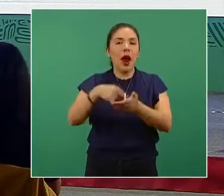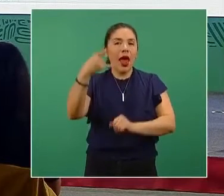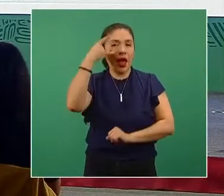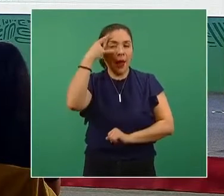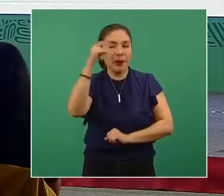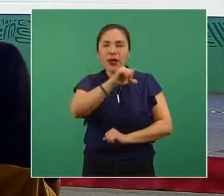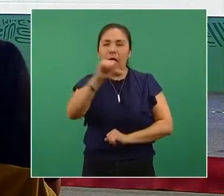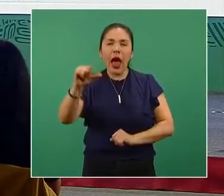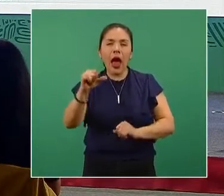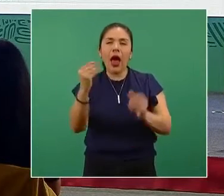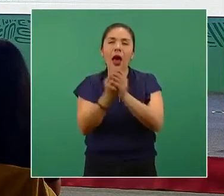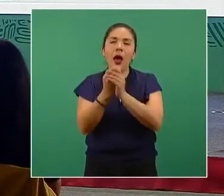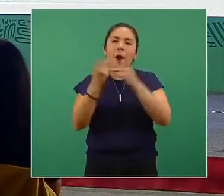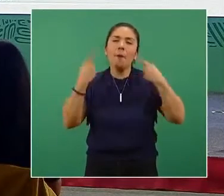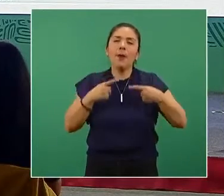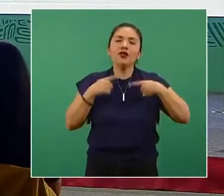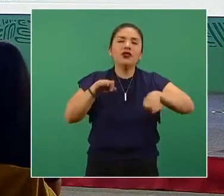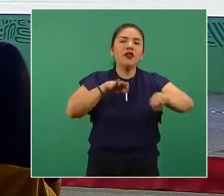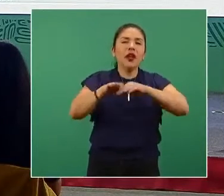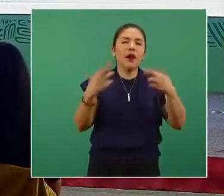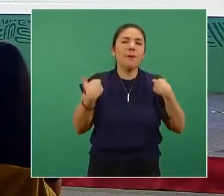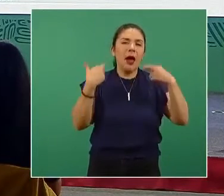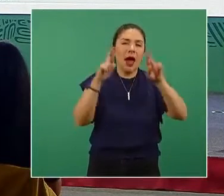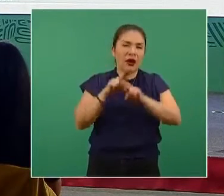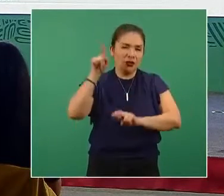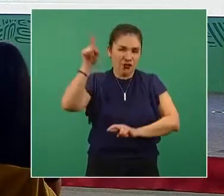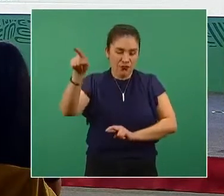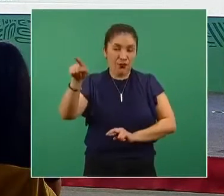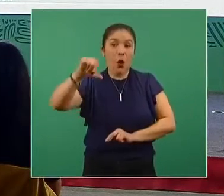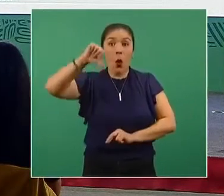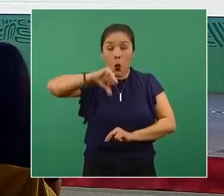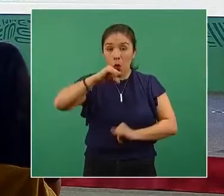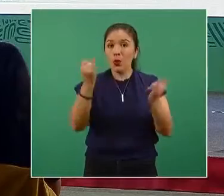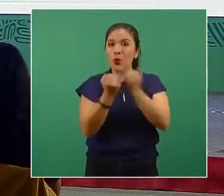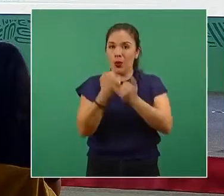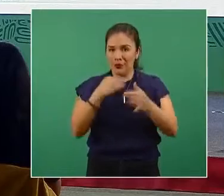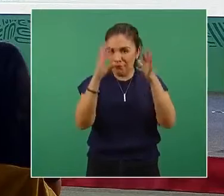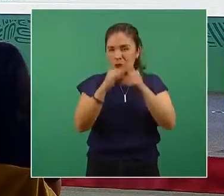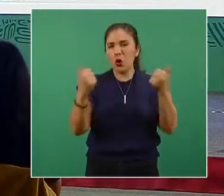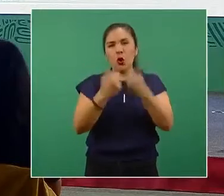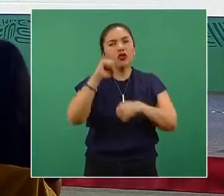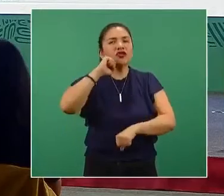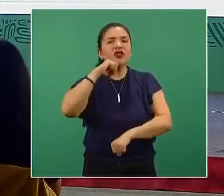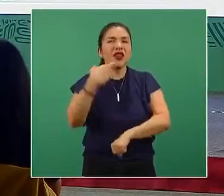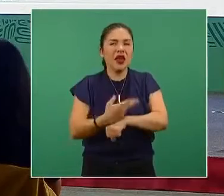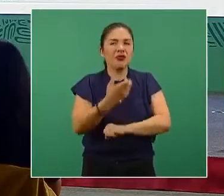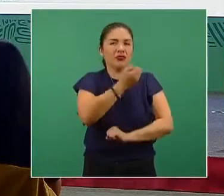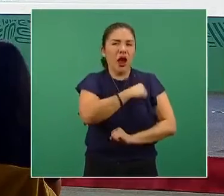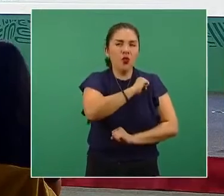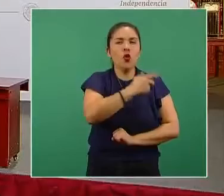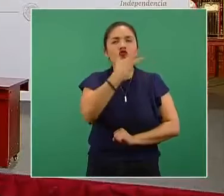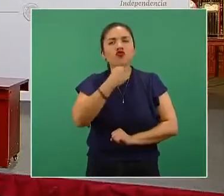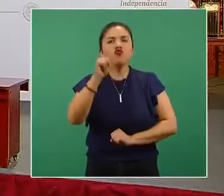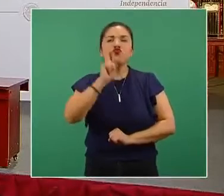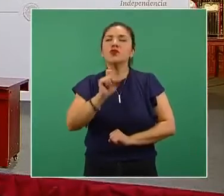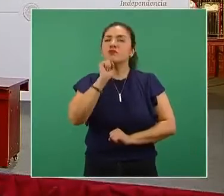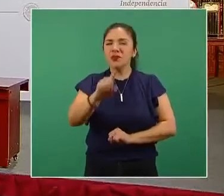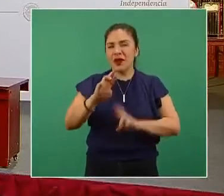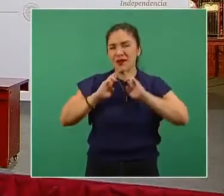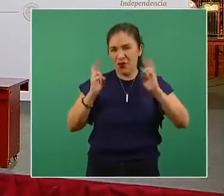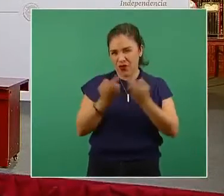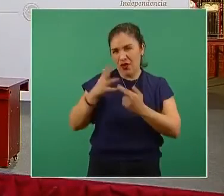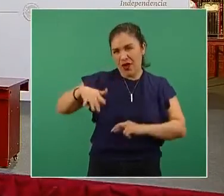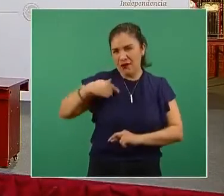las personas trabajadoras de la educación en Campeche. Hoy comentábamos también con secretarias y secretarios de salud en esta sesión de la que estoy